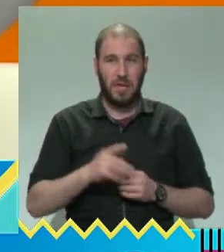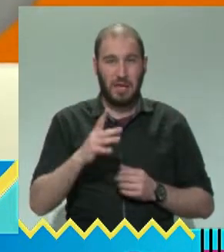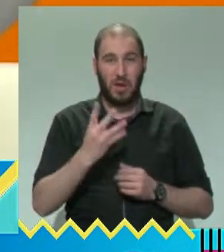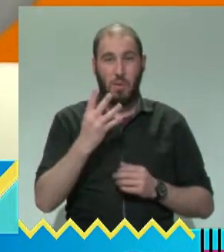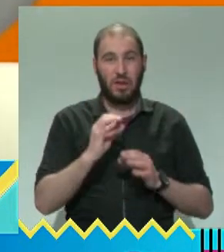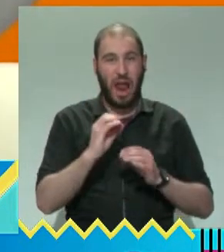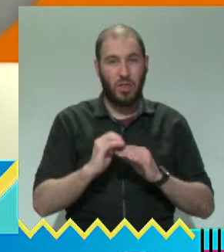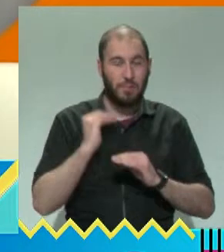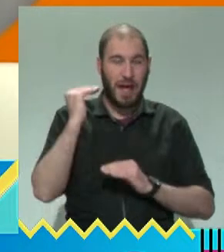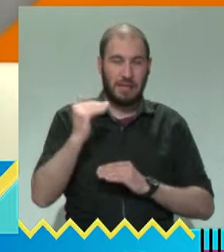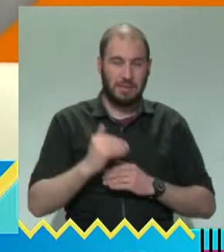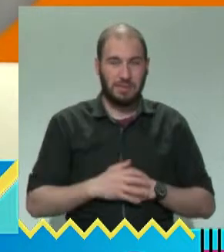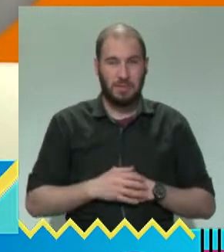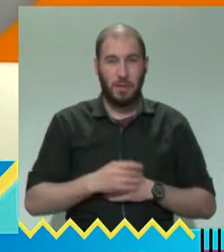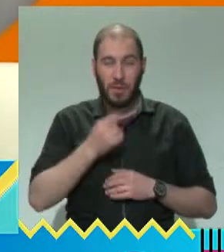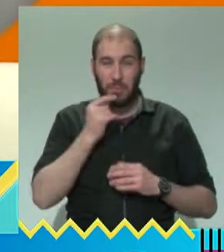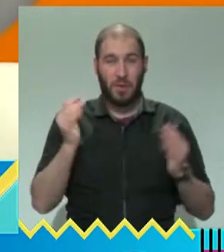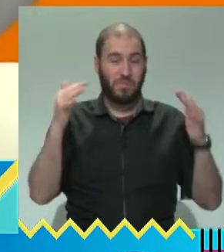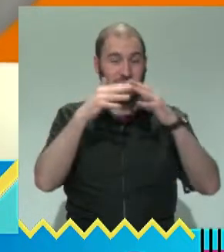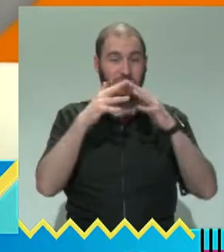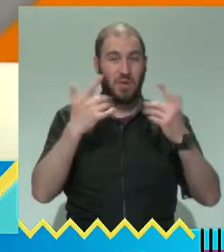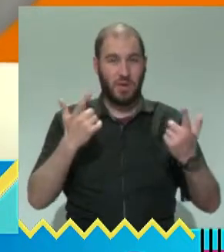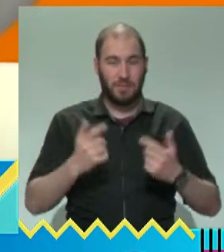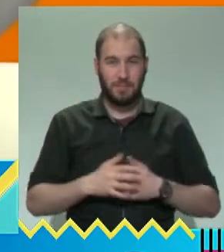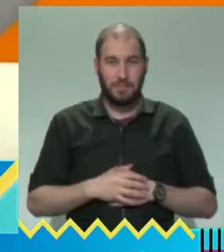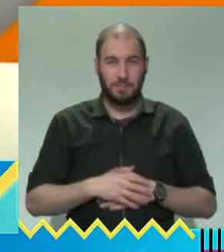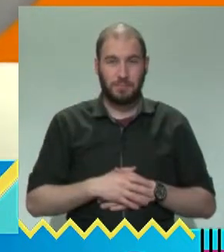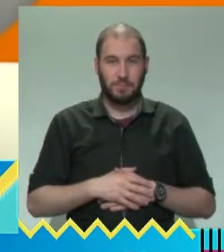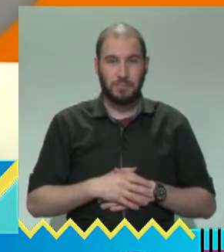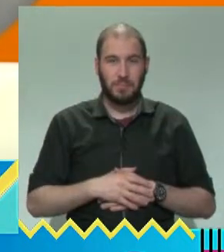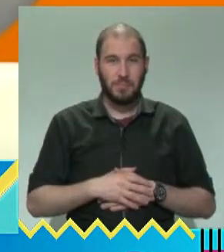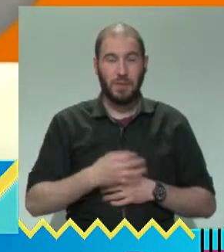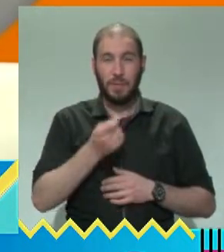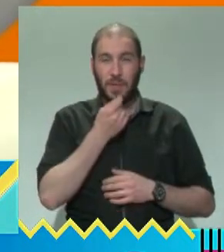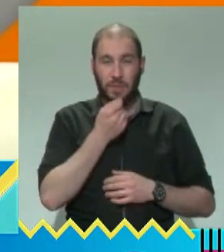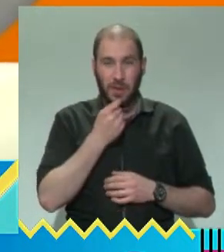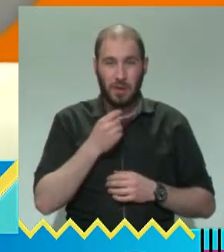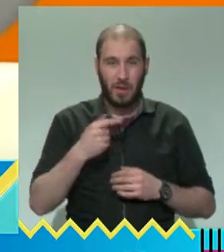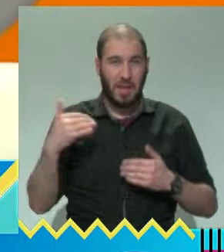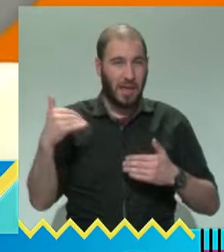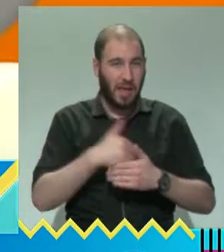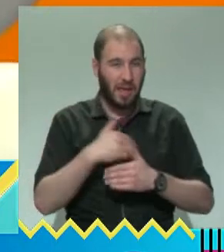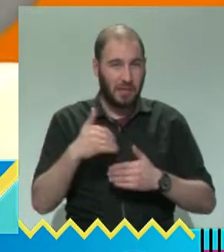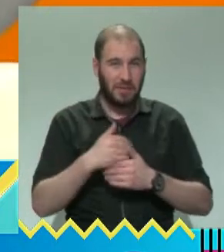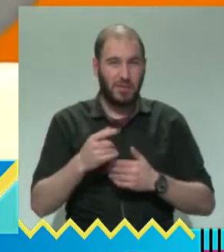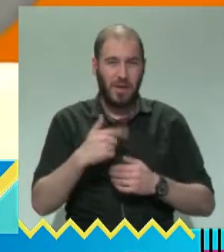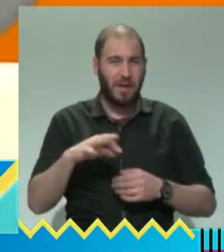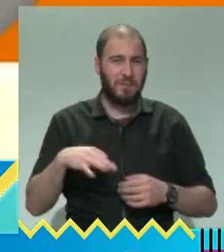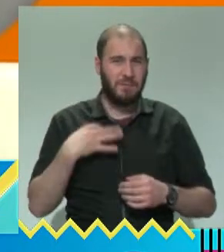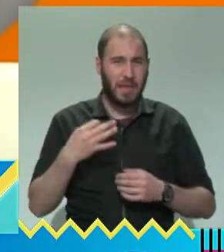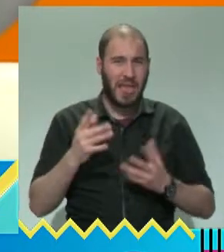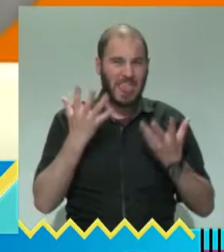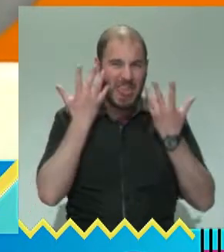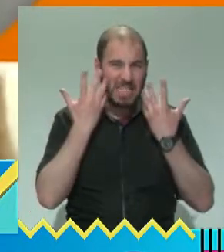4 grados más si falta la canopia. Es decir, imagínate la incidencia que tiene en nuestra vida